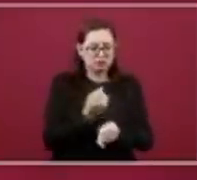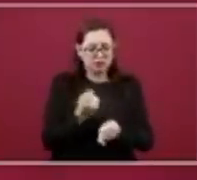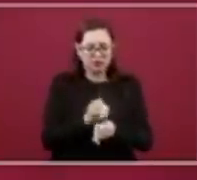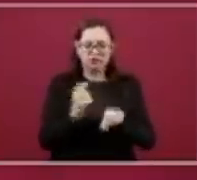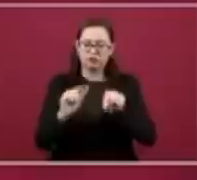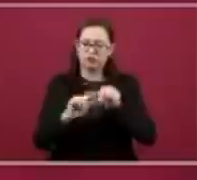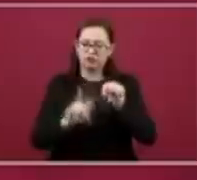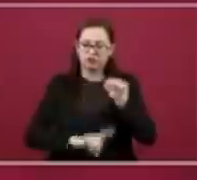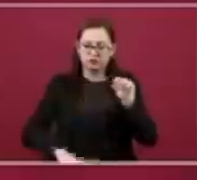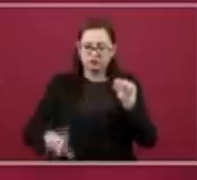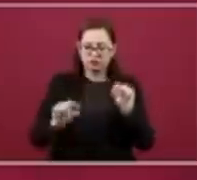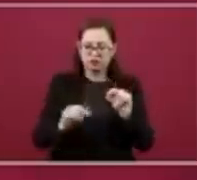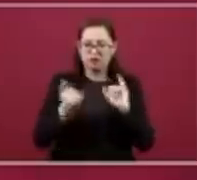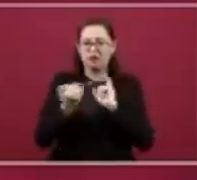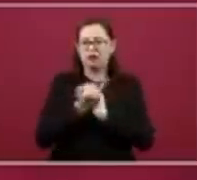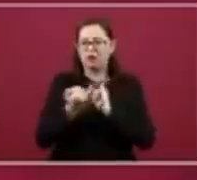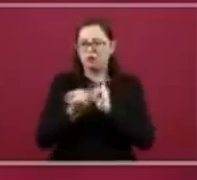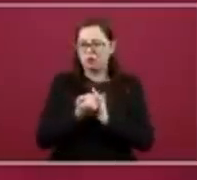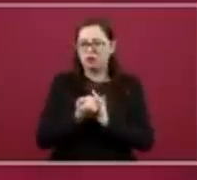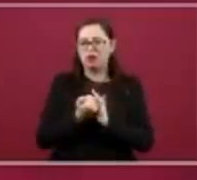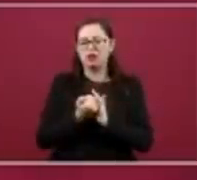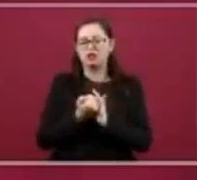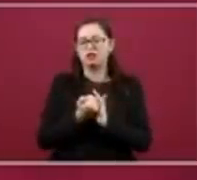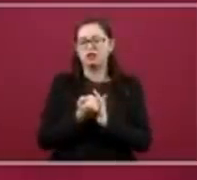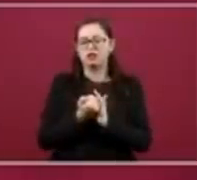Y tenemos que apoyar también